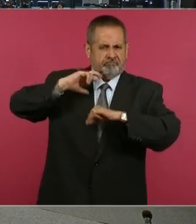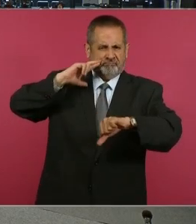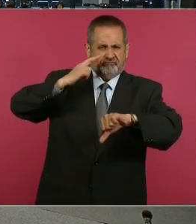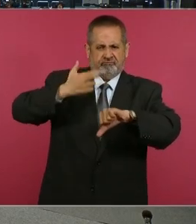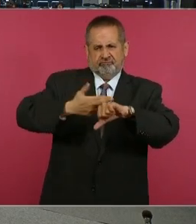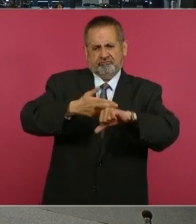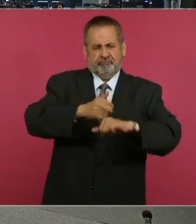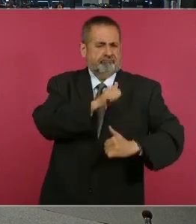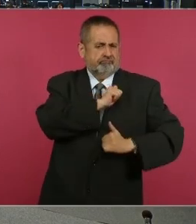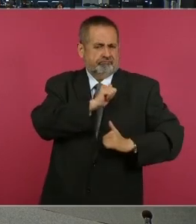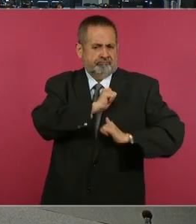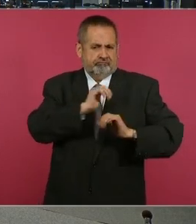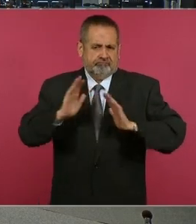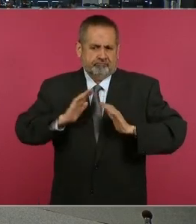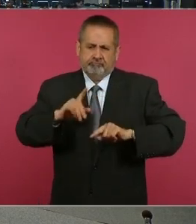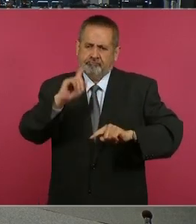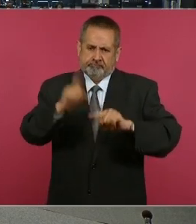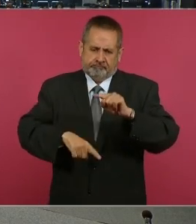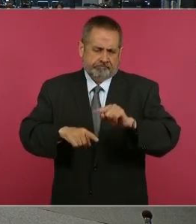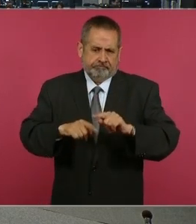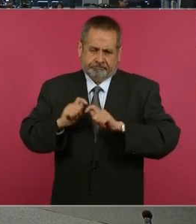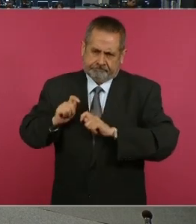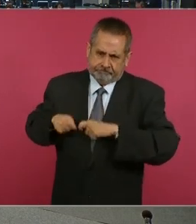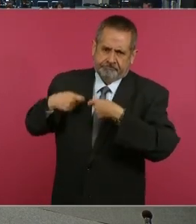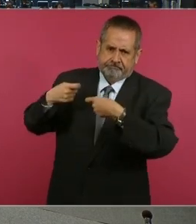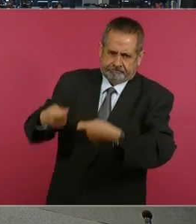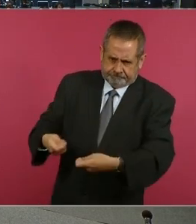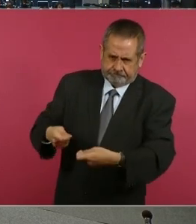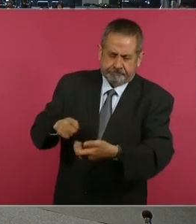de las Fuerzas Armadas, y en